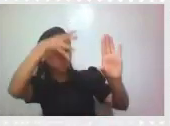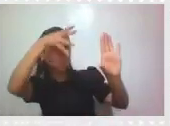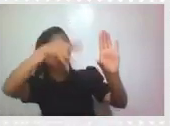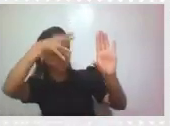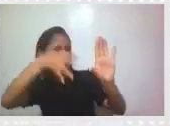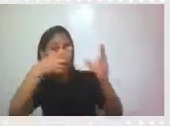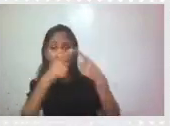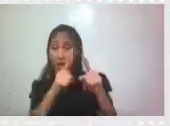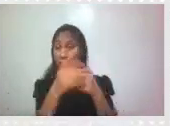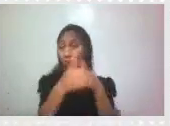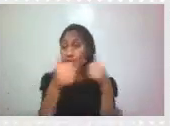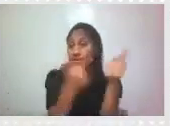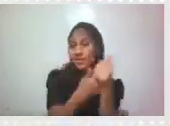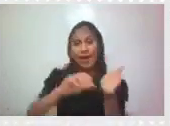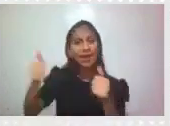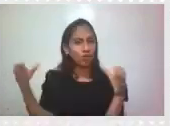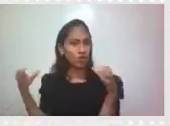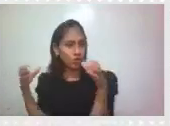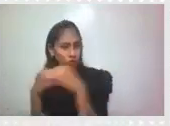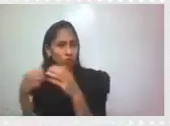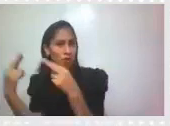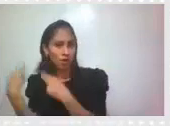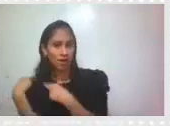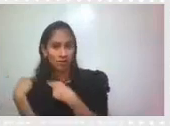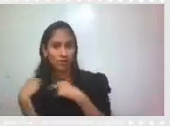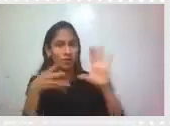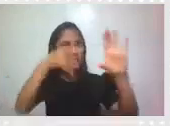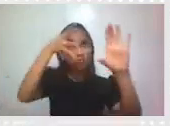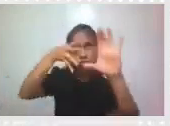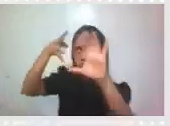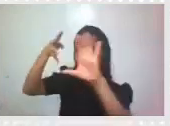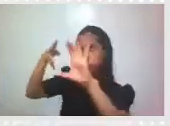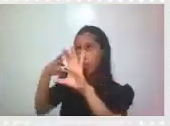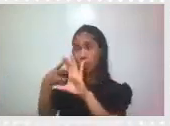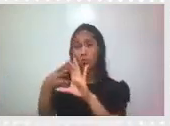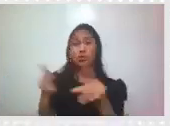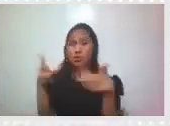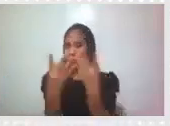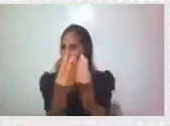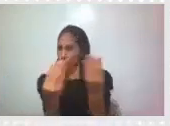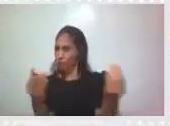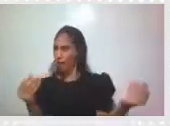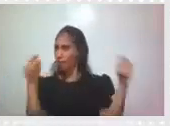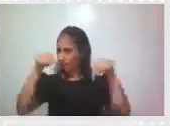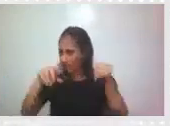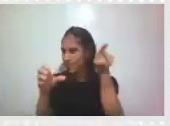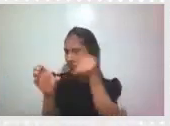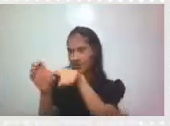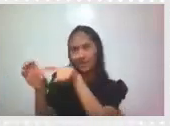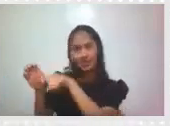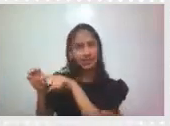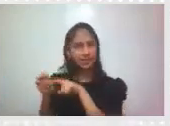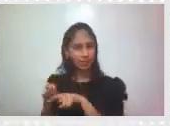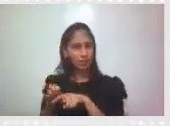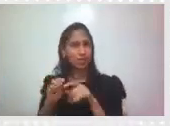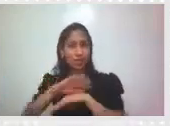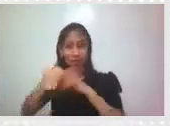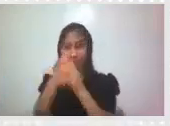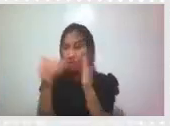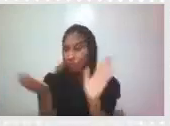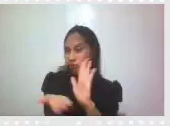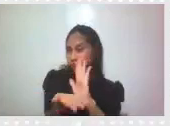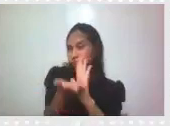ambientales. Entonces, son muchos los actores que intervienen en promover e implementar estos enfoques